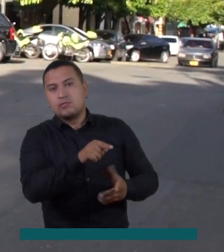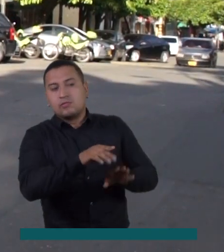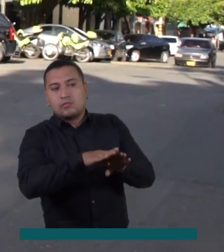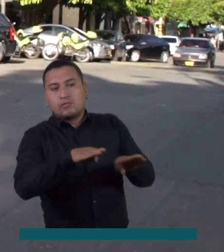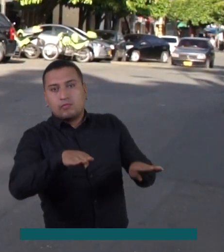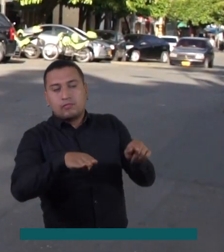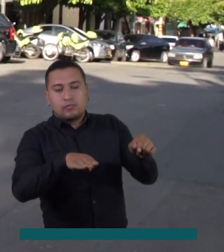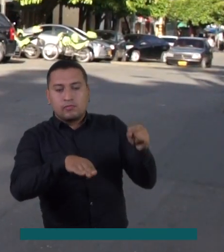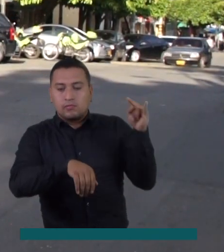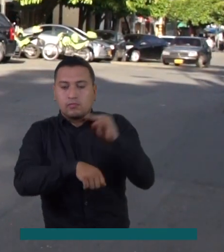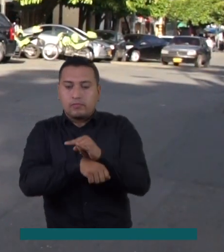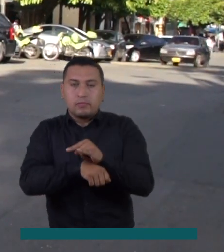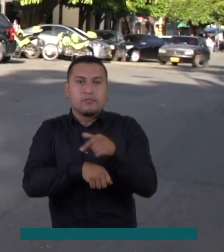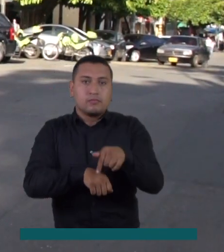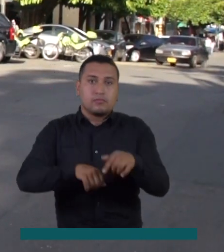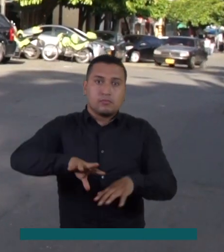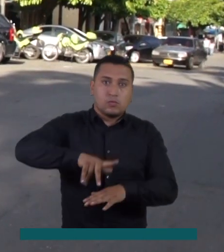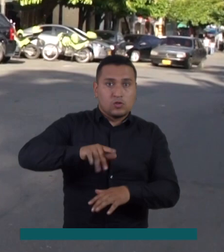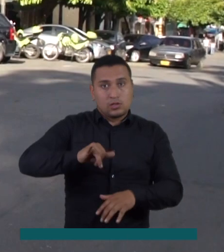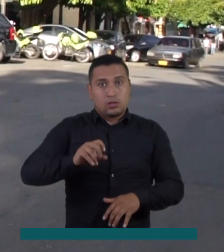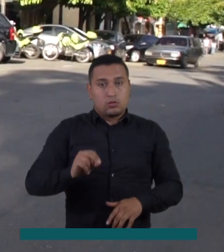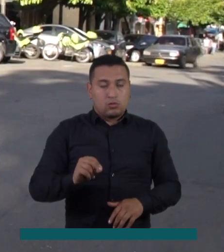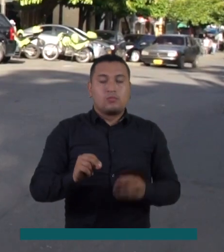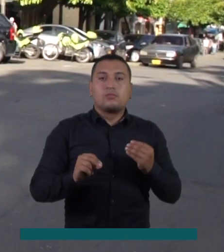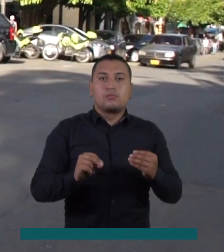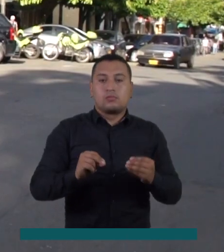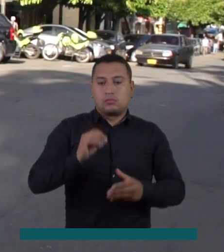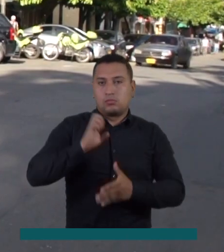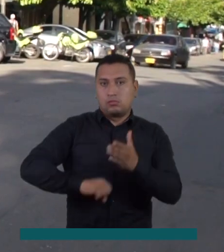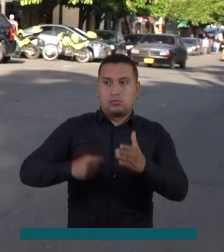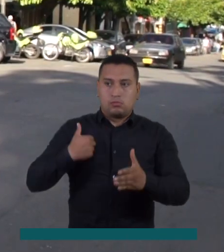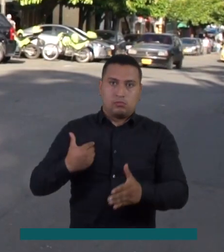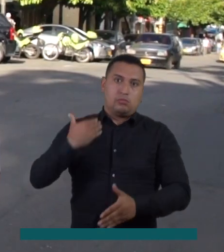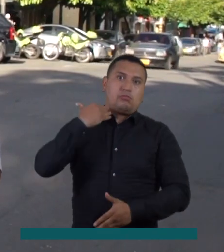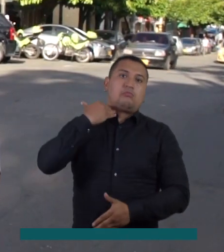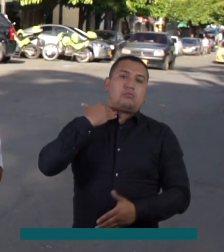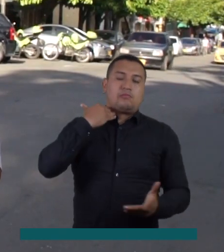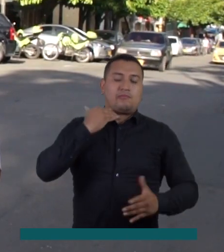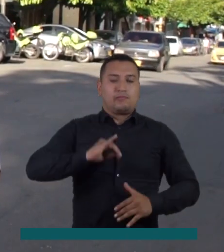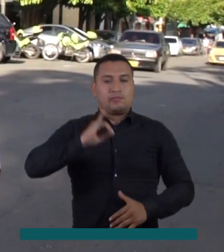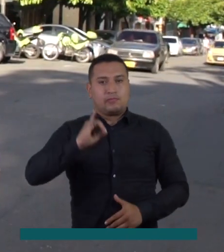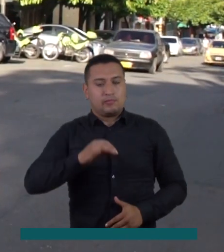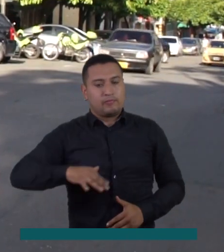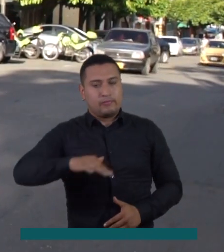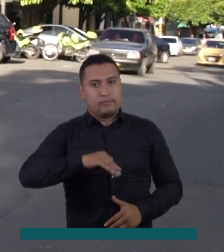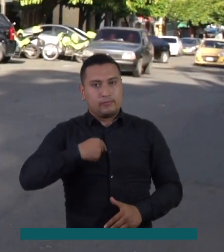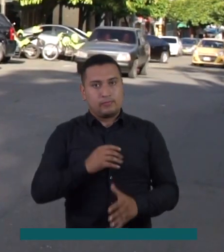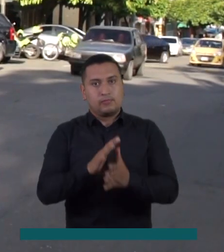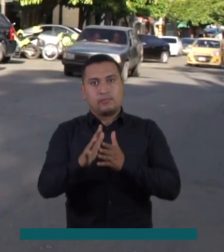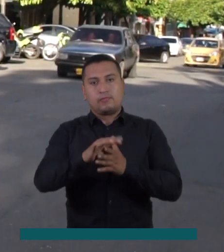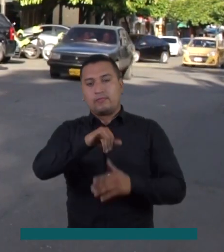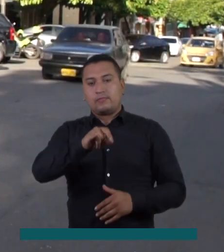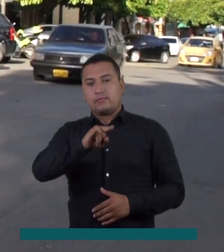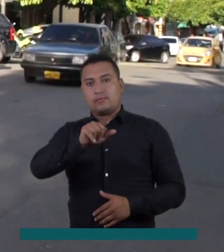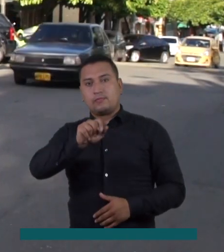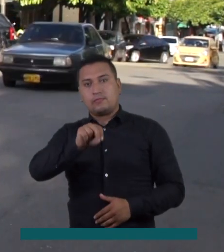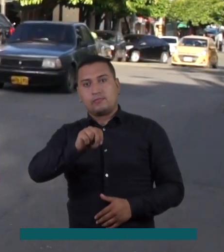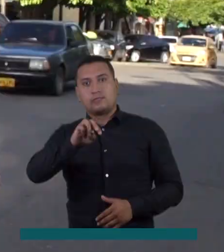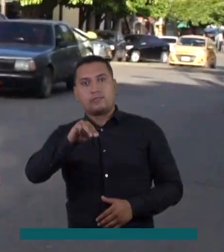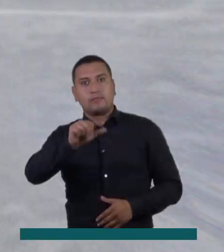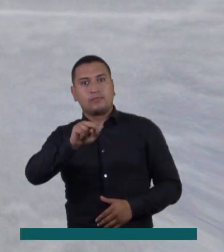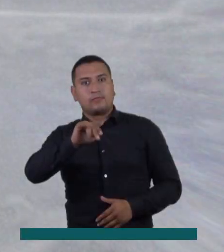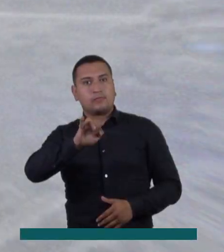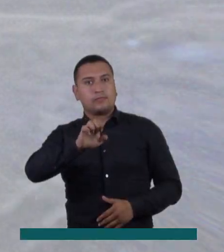automotores para no caer en una estafa con carros o motos robadas. Desde Ibagué, informó Juan Manuel Escobar Arias, para Enlace 13.